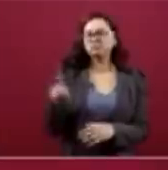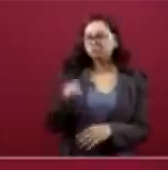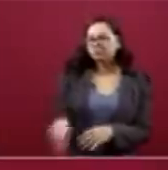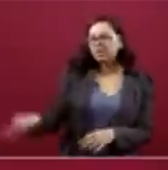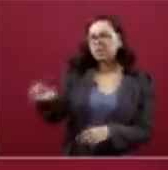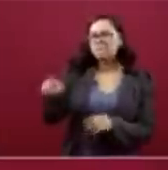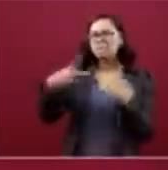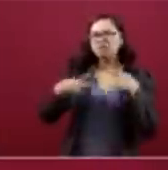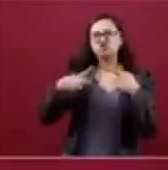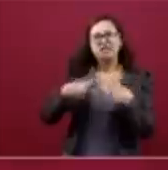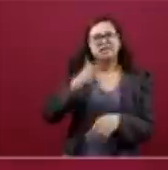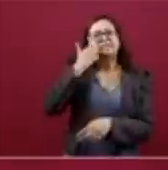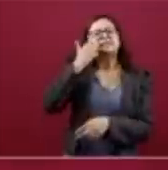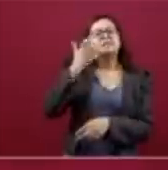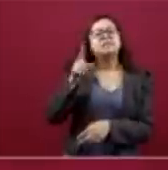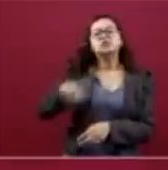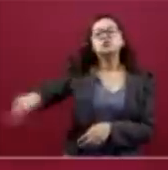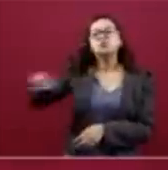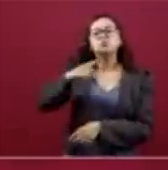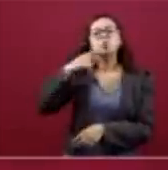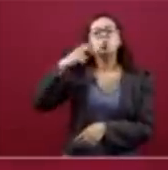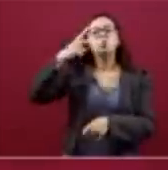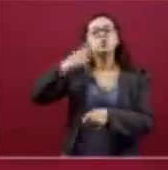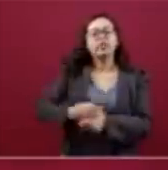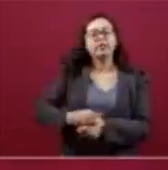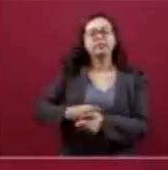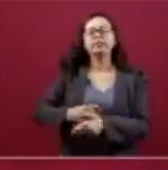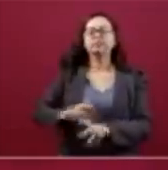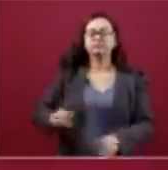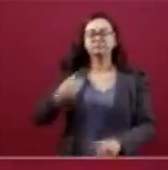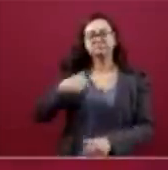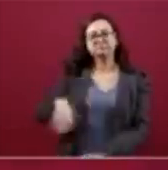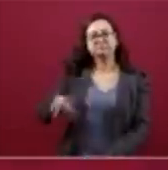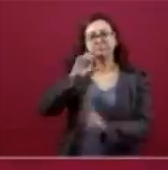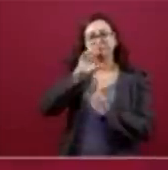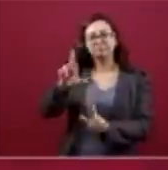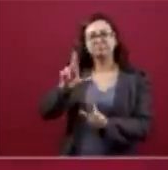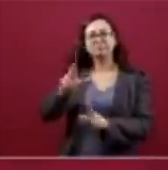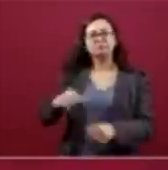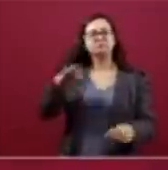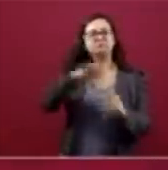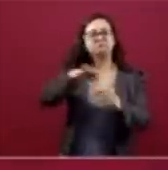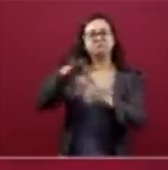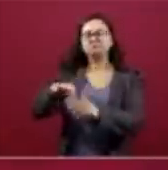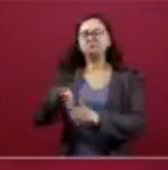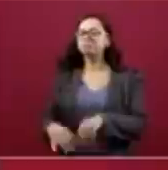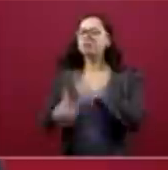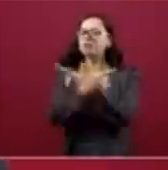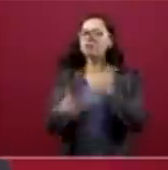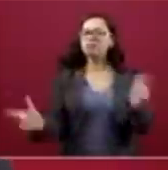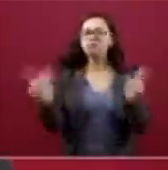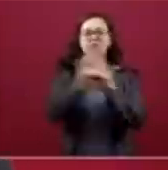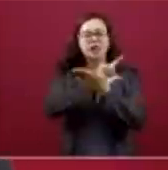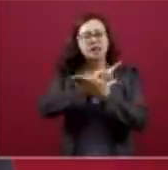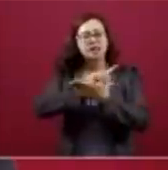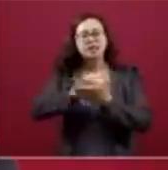de los ciudadanos y tiene que haber elecciones limpias y libres y